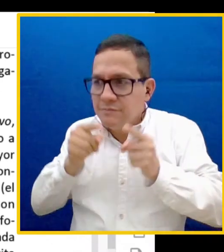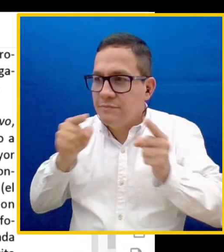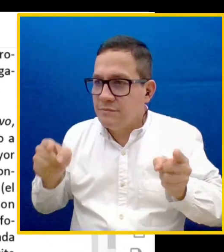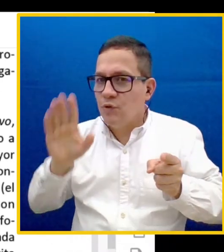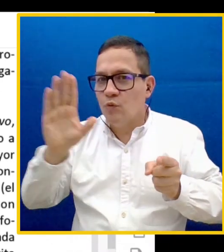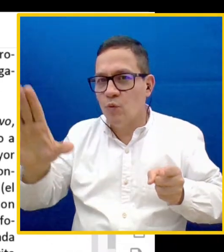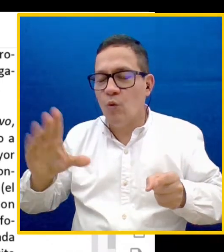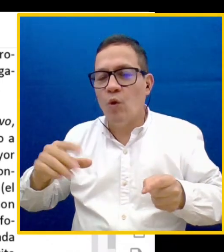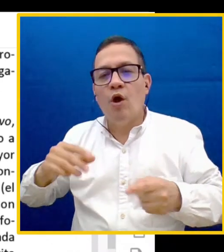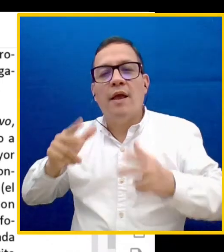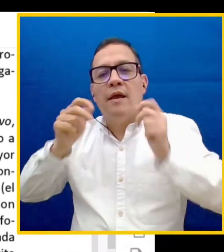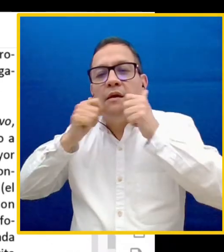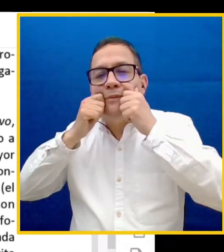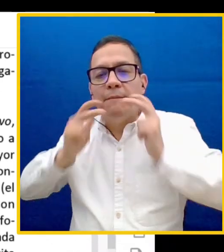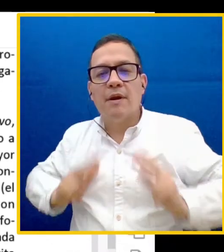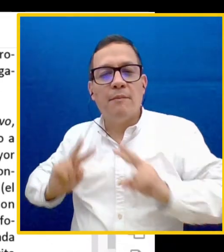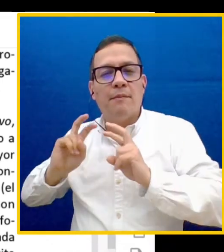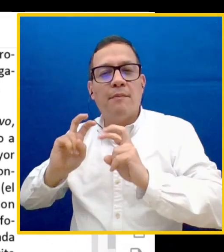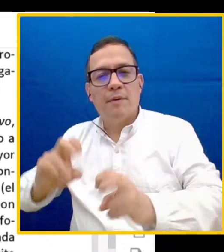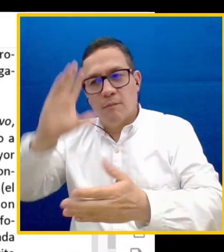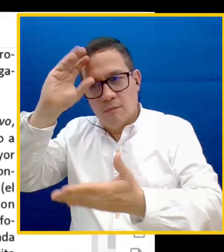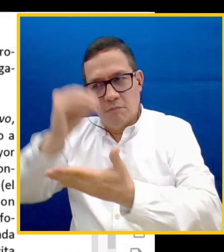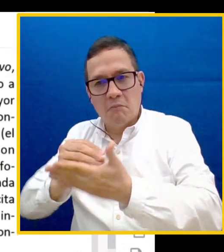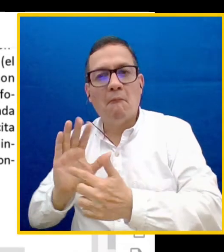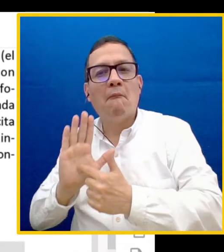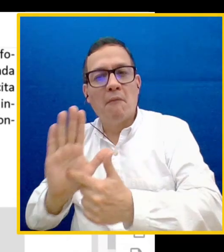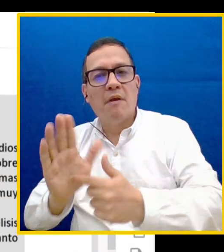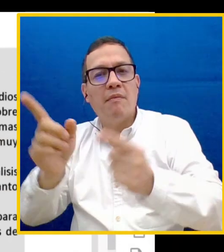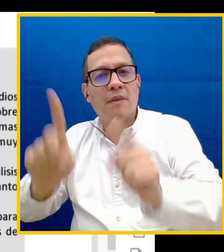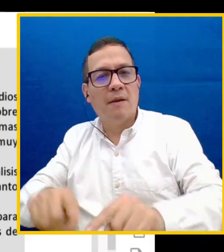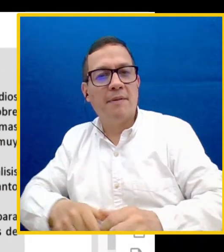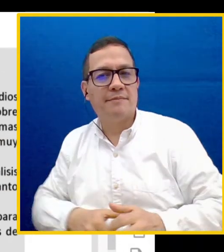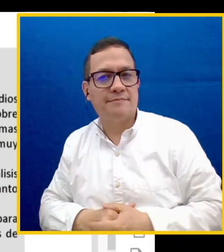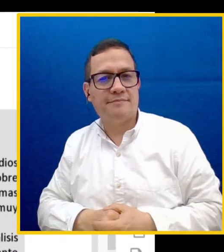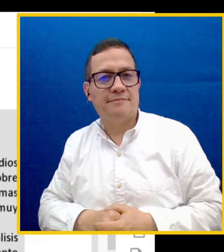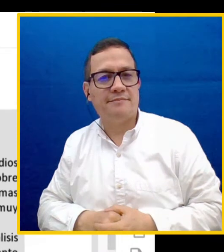investigador al momento de arribar a las conclusiones.